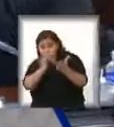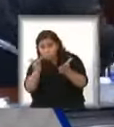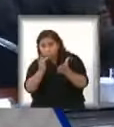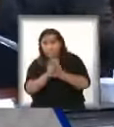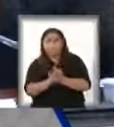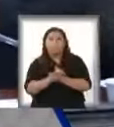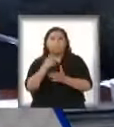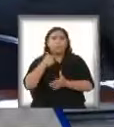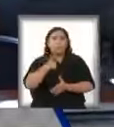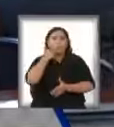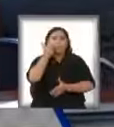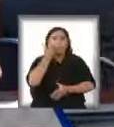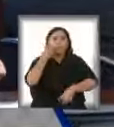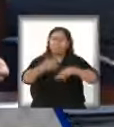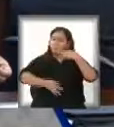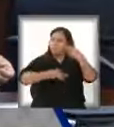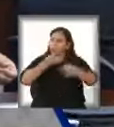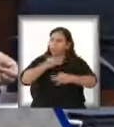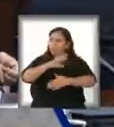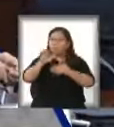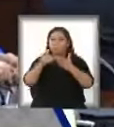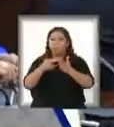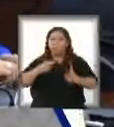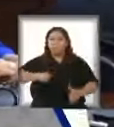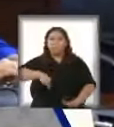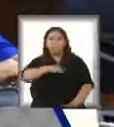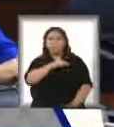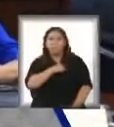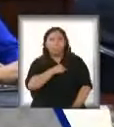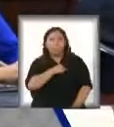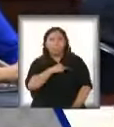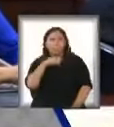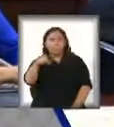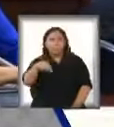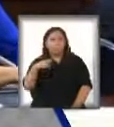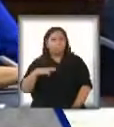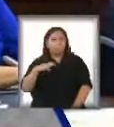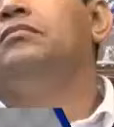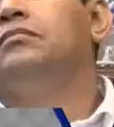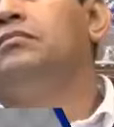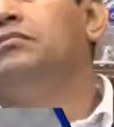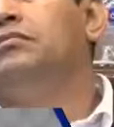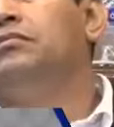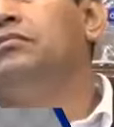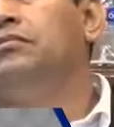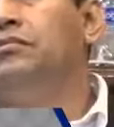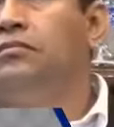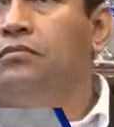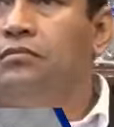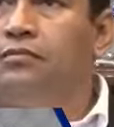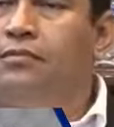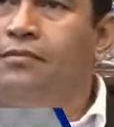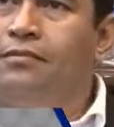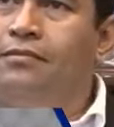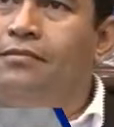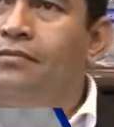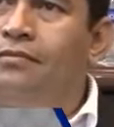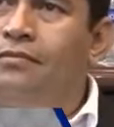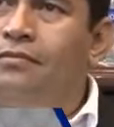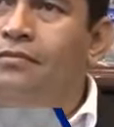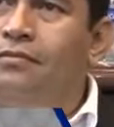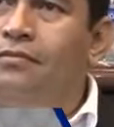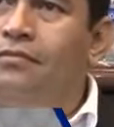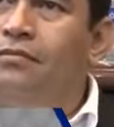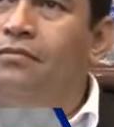Quiero felicitarnos a todos en este congreso por esa apertura que se les dio este día y este momento tan emotivo que